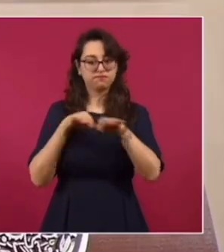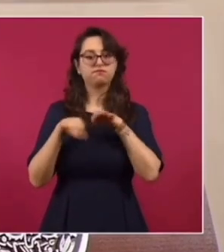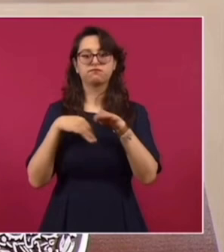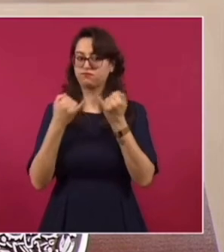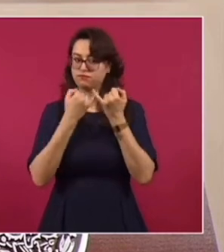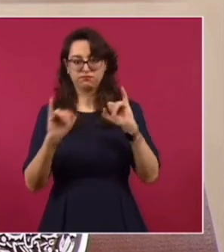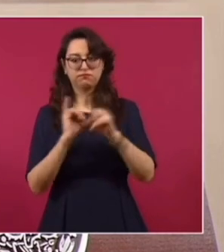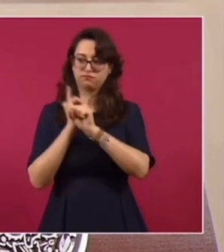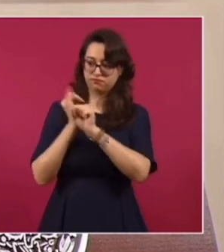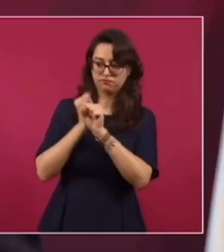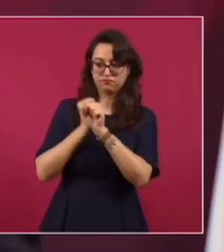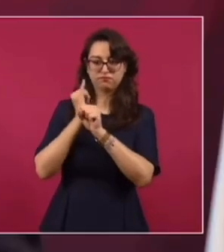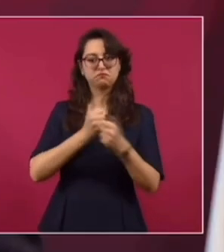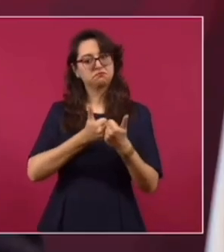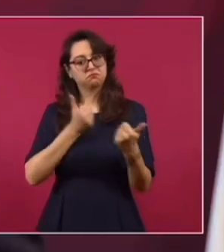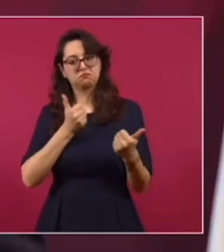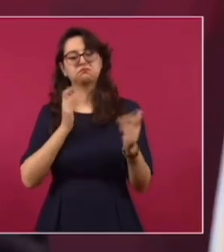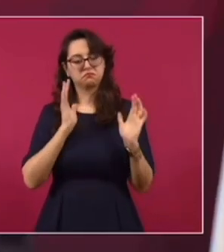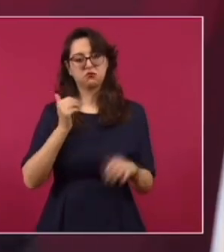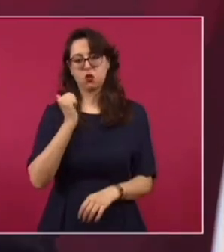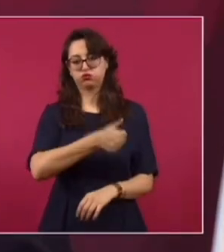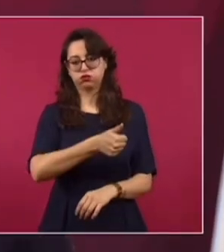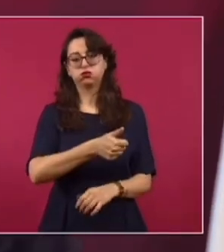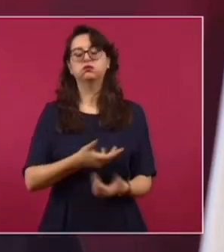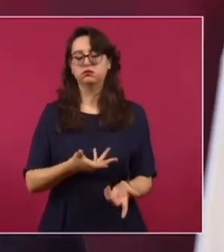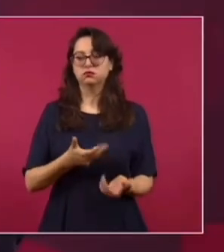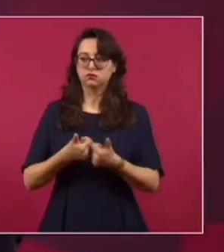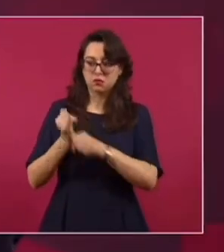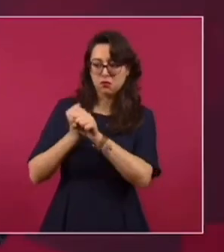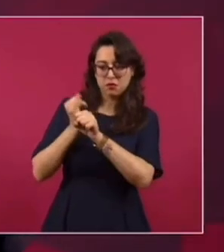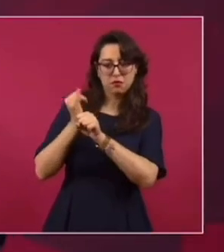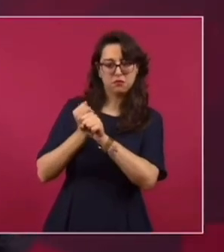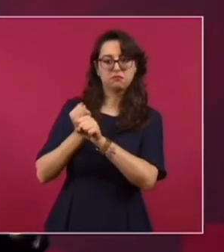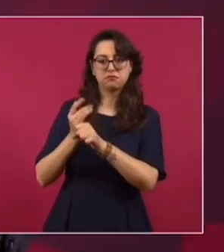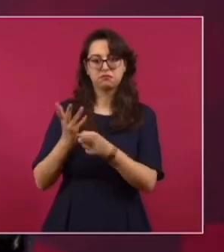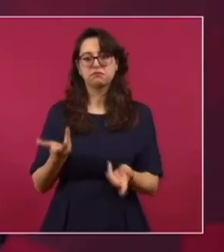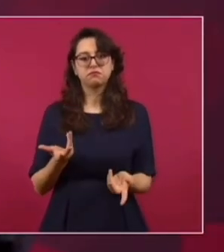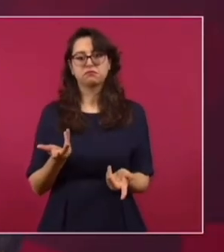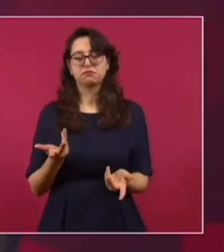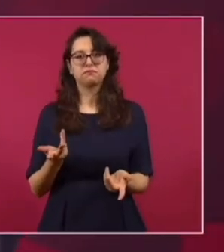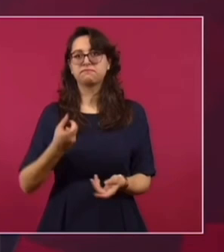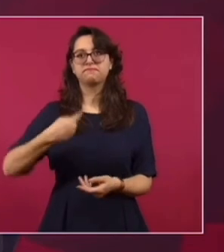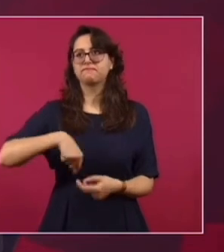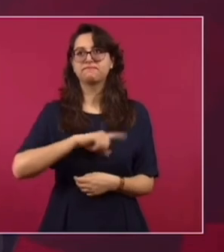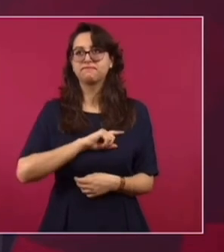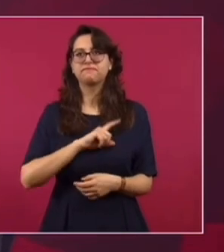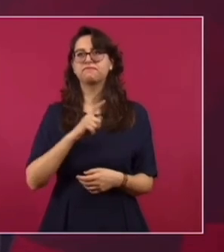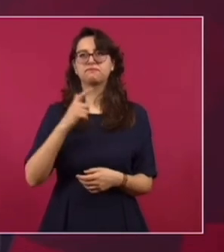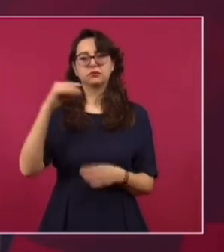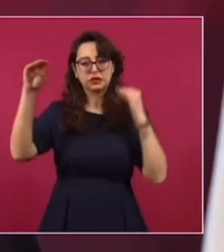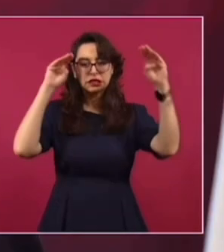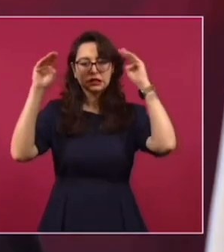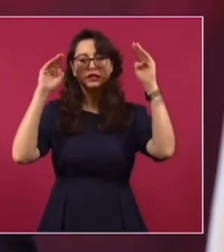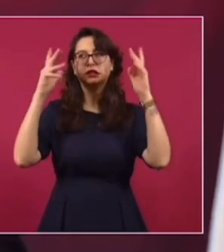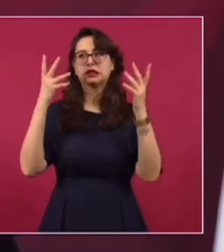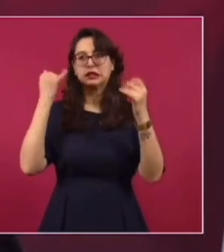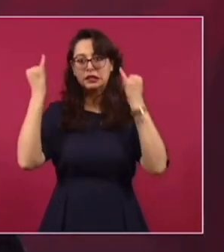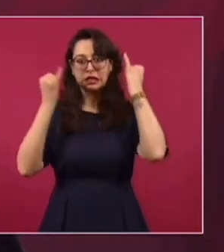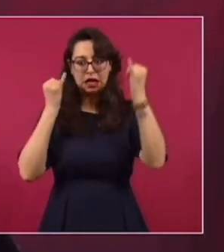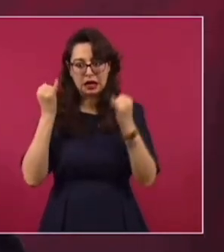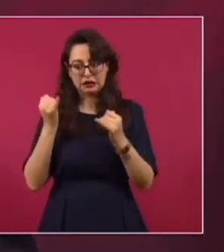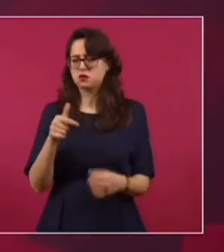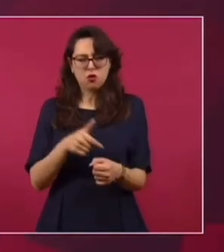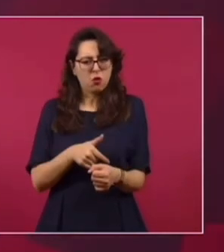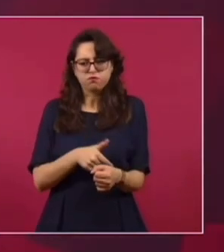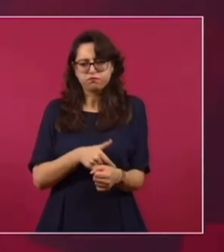de manera independiente, en forma autónoma, y no hay ningún propósito de ocultar